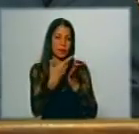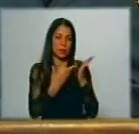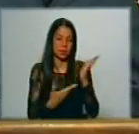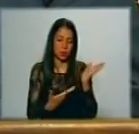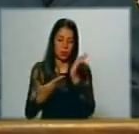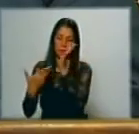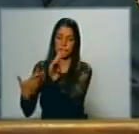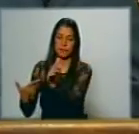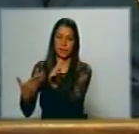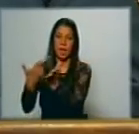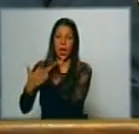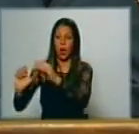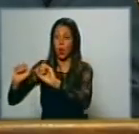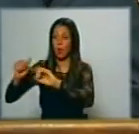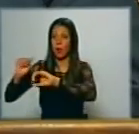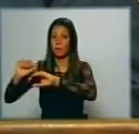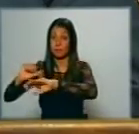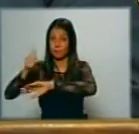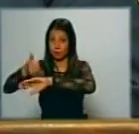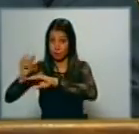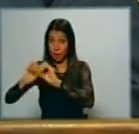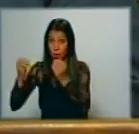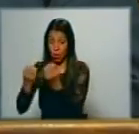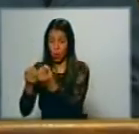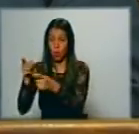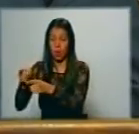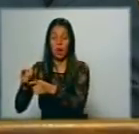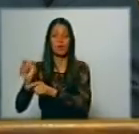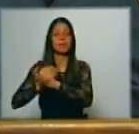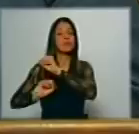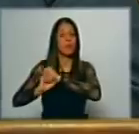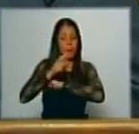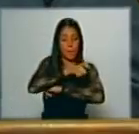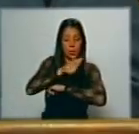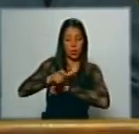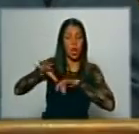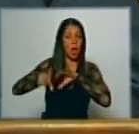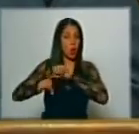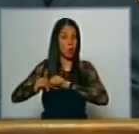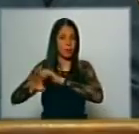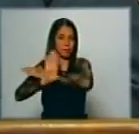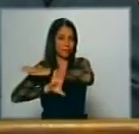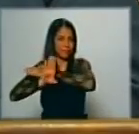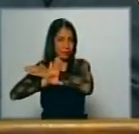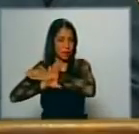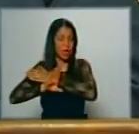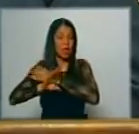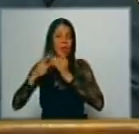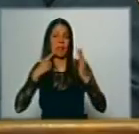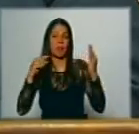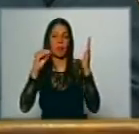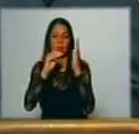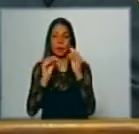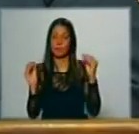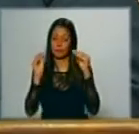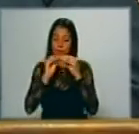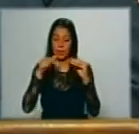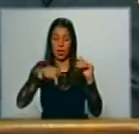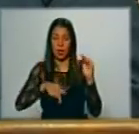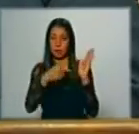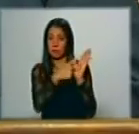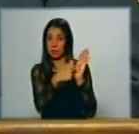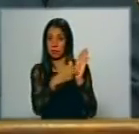Superintendencia Nacional para la Defensa de los Derechos Socioeconómicos de conformidad con la presente ley